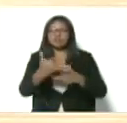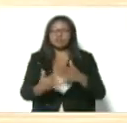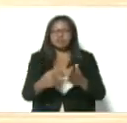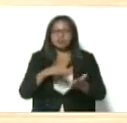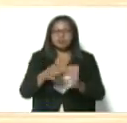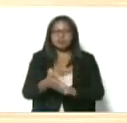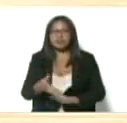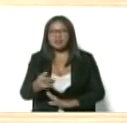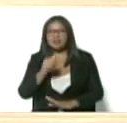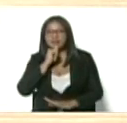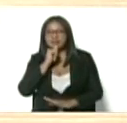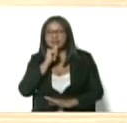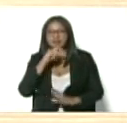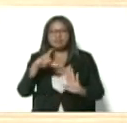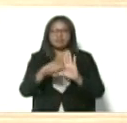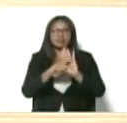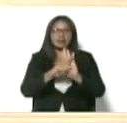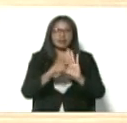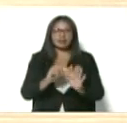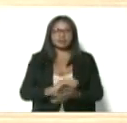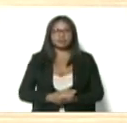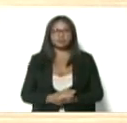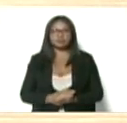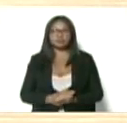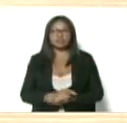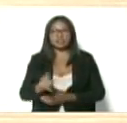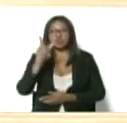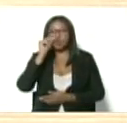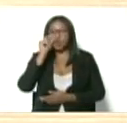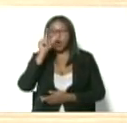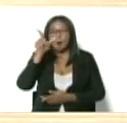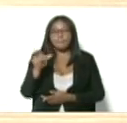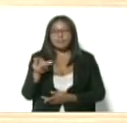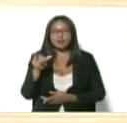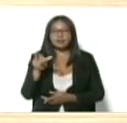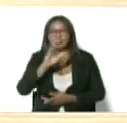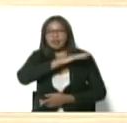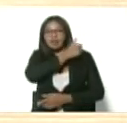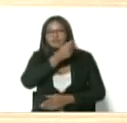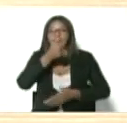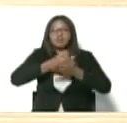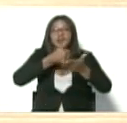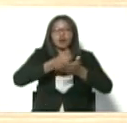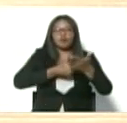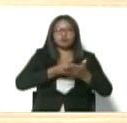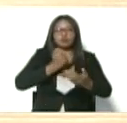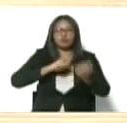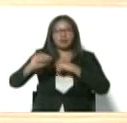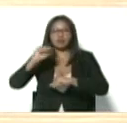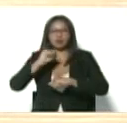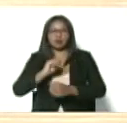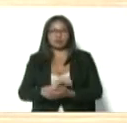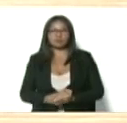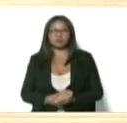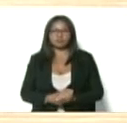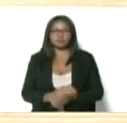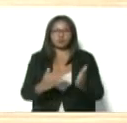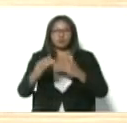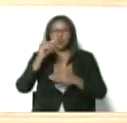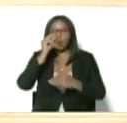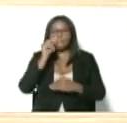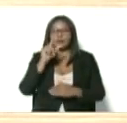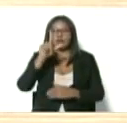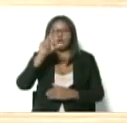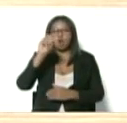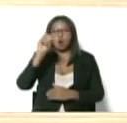precisamente el nuevo superintendente nacional de lucha contra las drogas el mayor general lópez